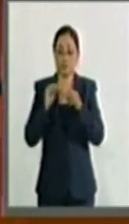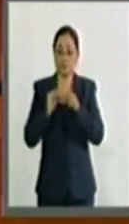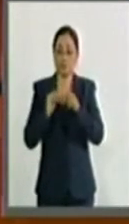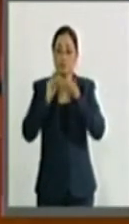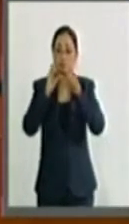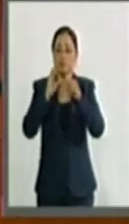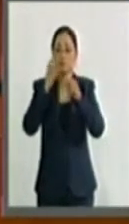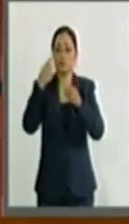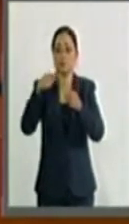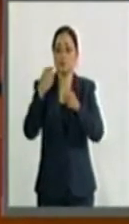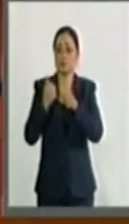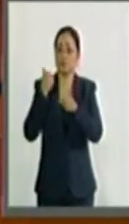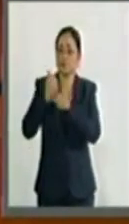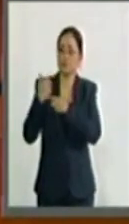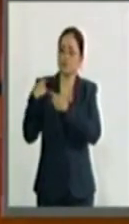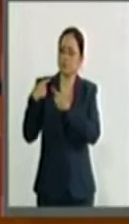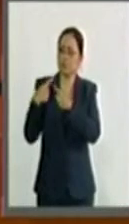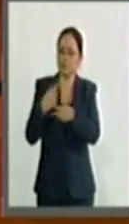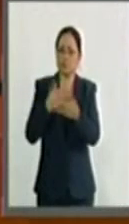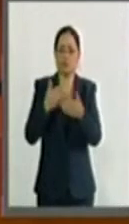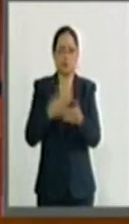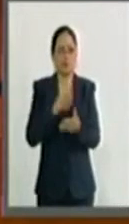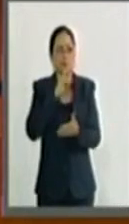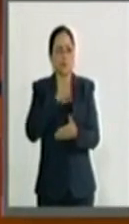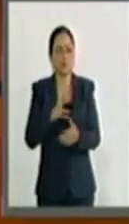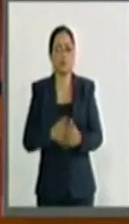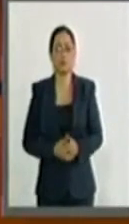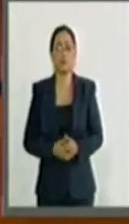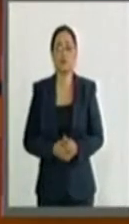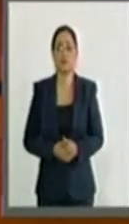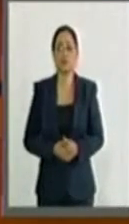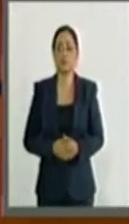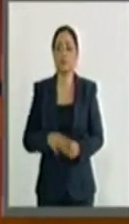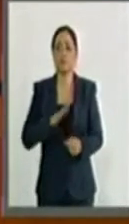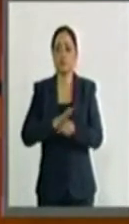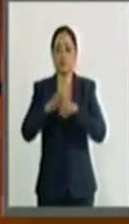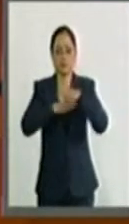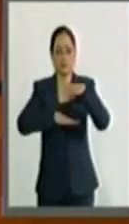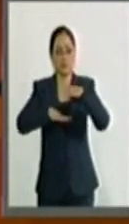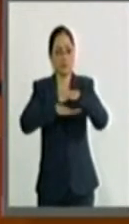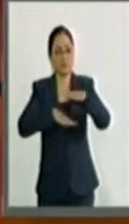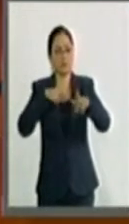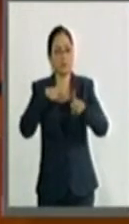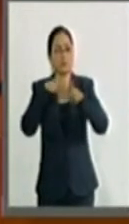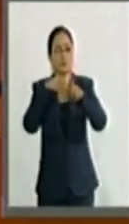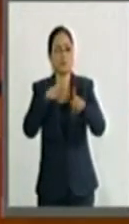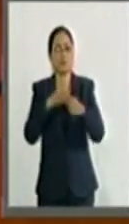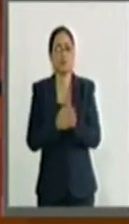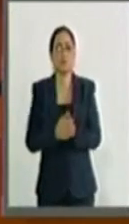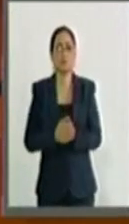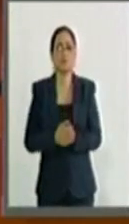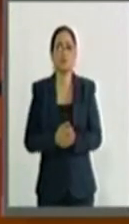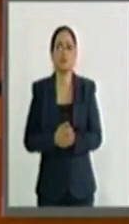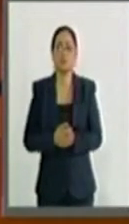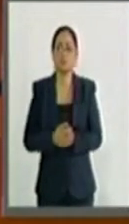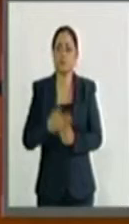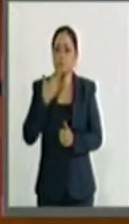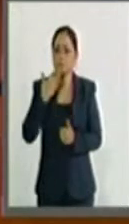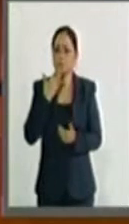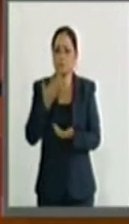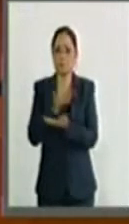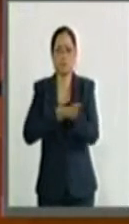promedio en los últimos años, que se sustenta principalmente en el dinamismo de